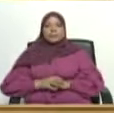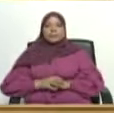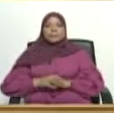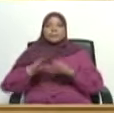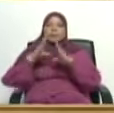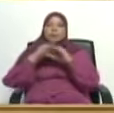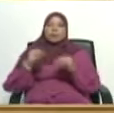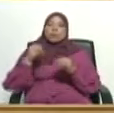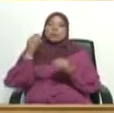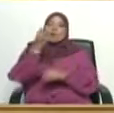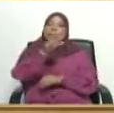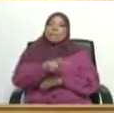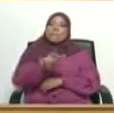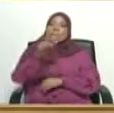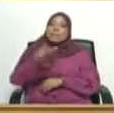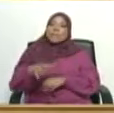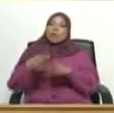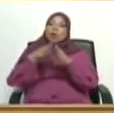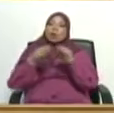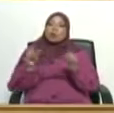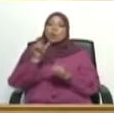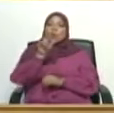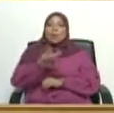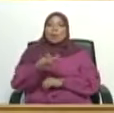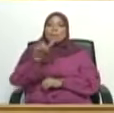toda ciudadana y todo ciudadano